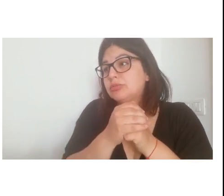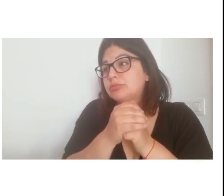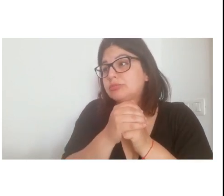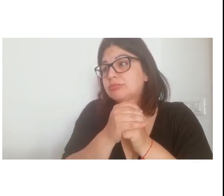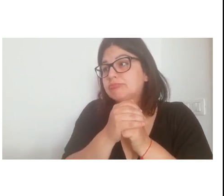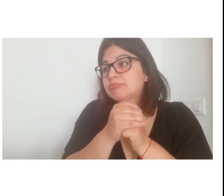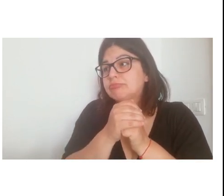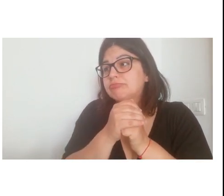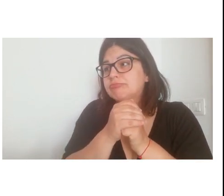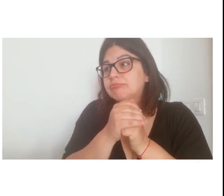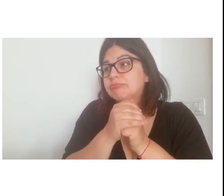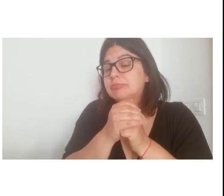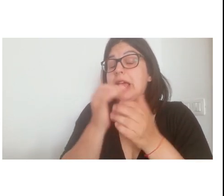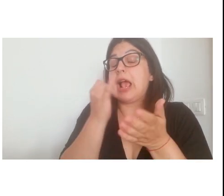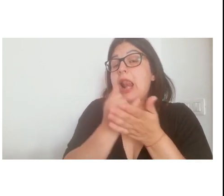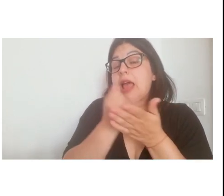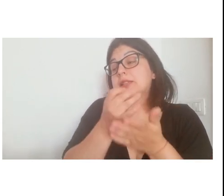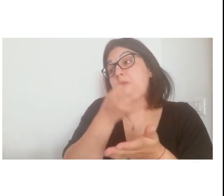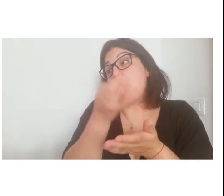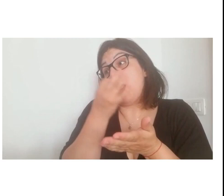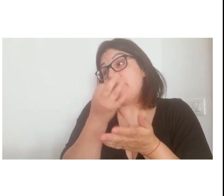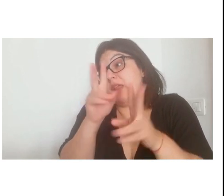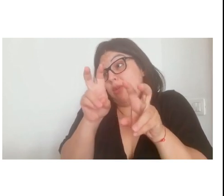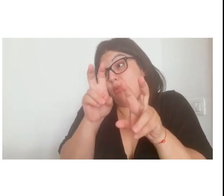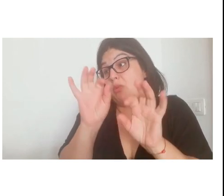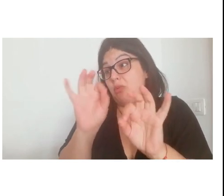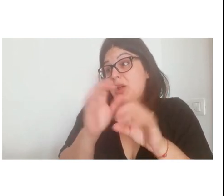o novo é clases pola tarde e que en vez de terminar